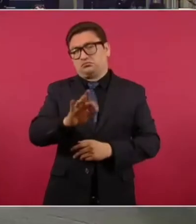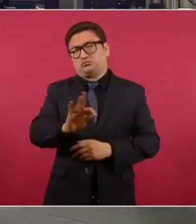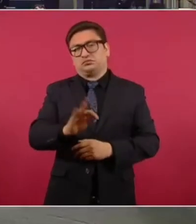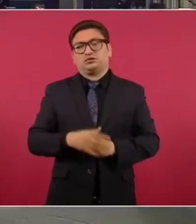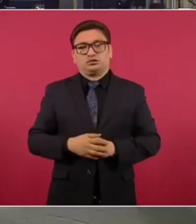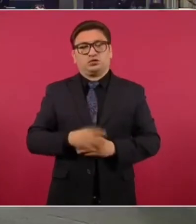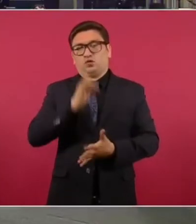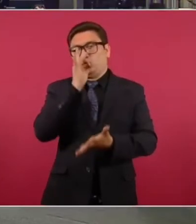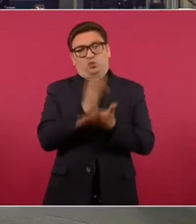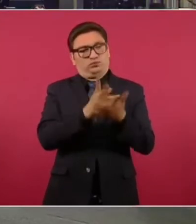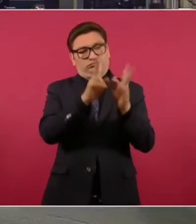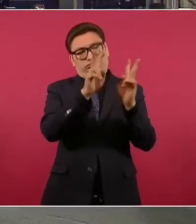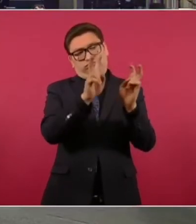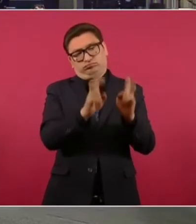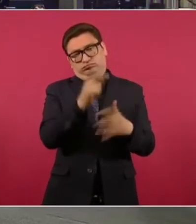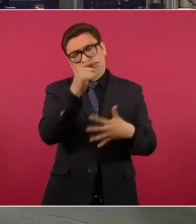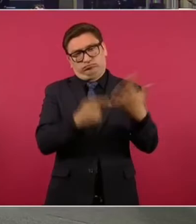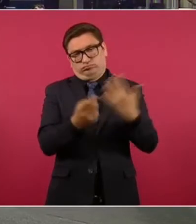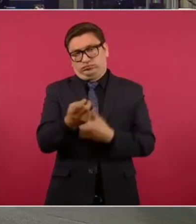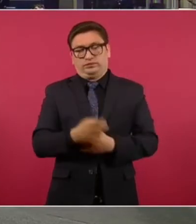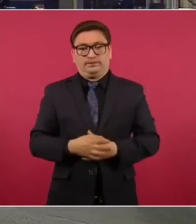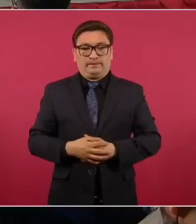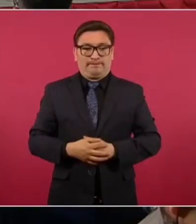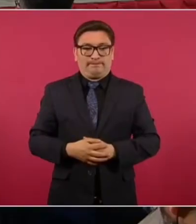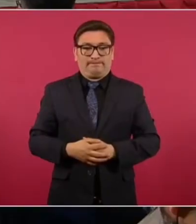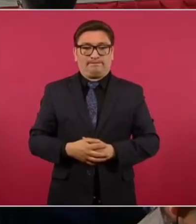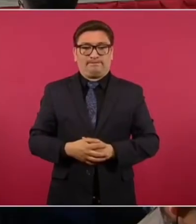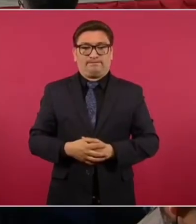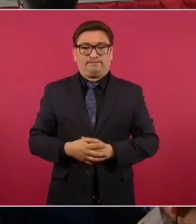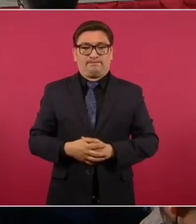a puros temas. De hecho, se informó de un feminicidio de Morelia.